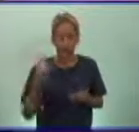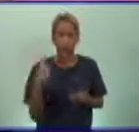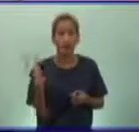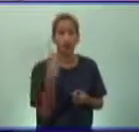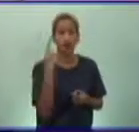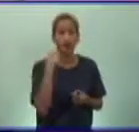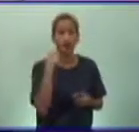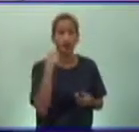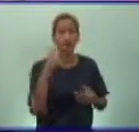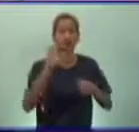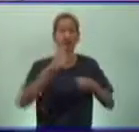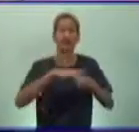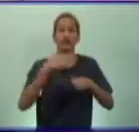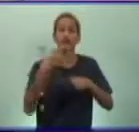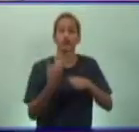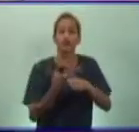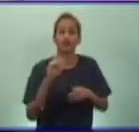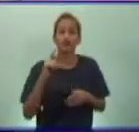oración.